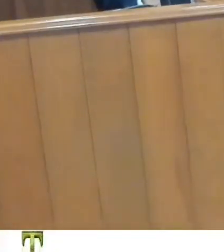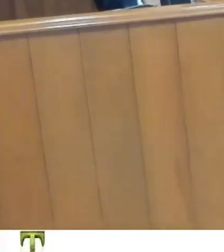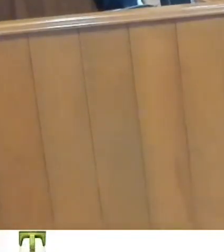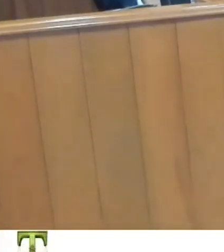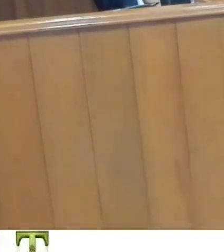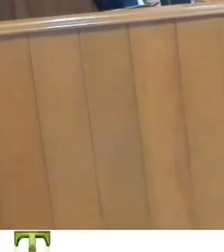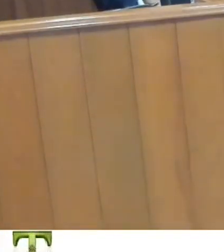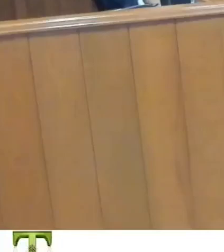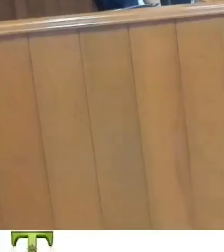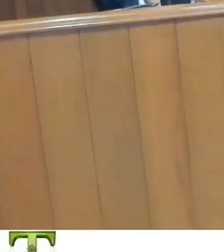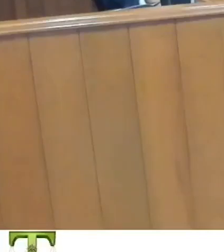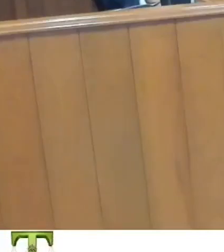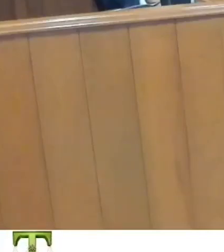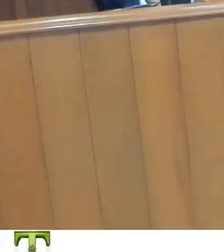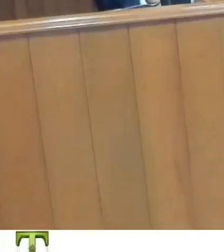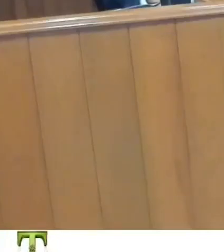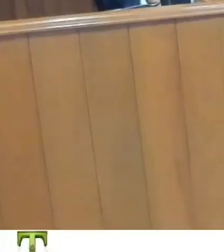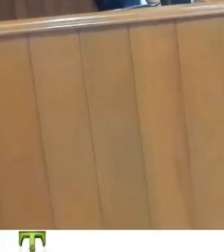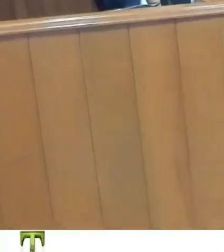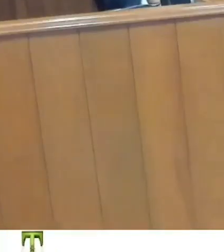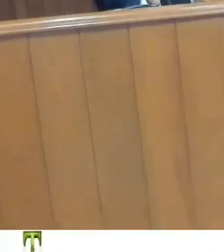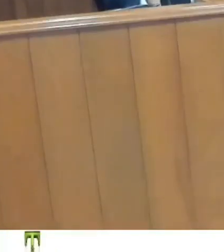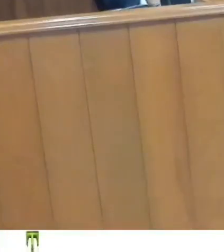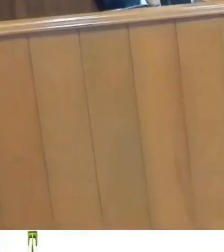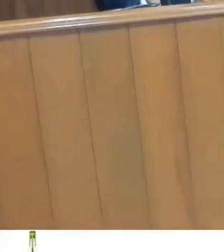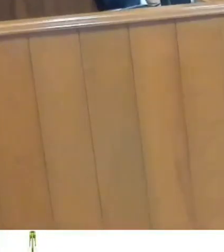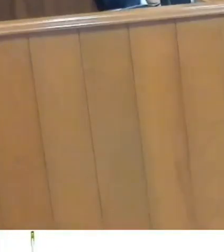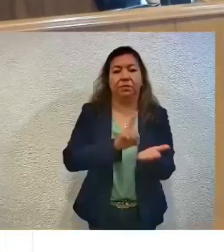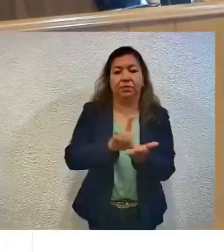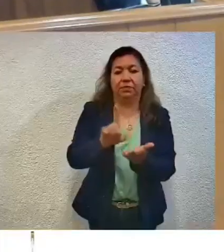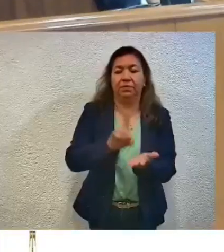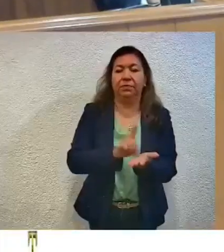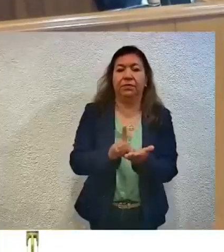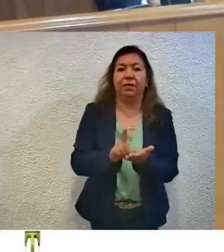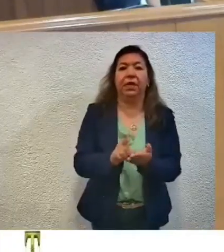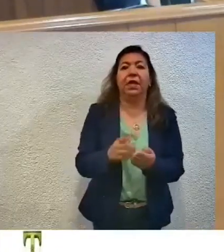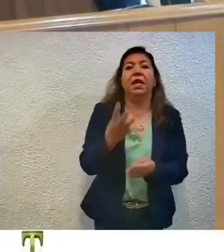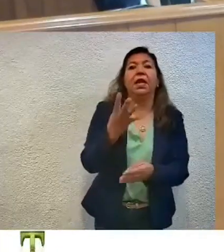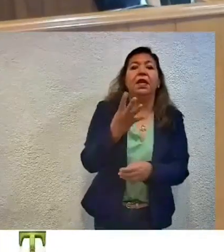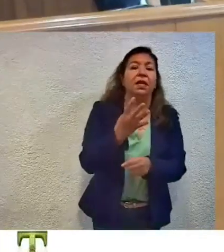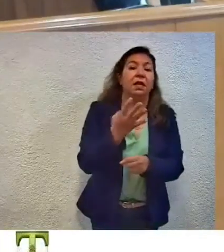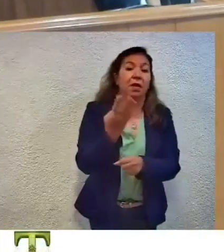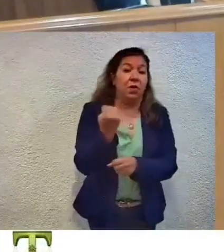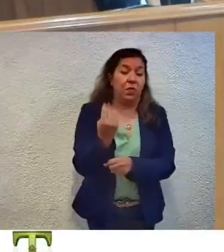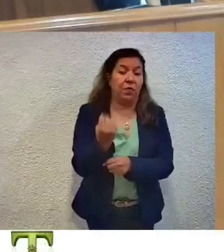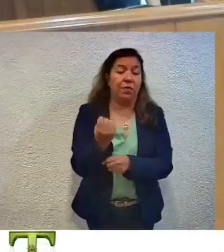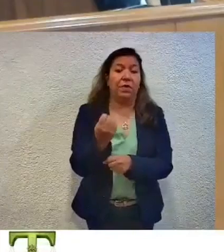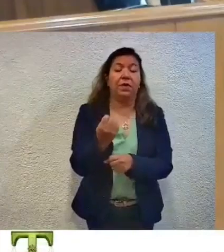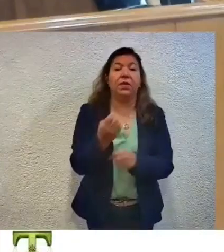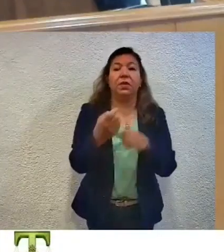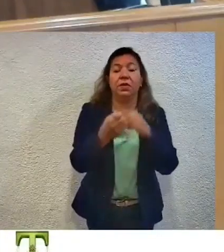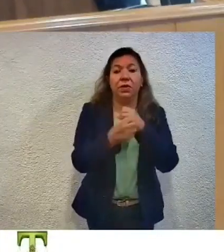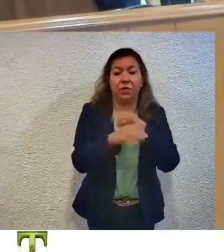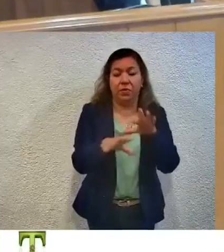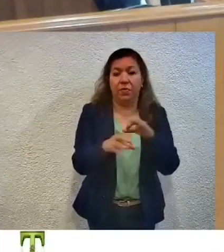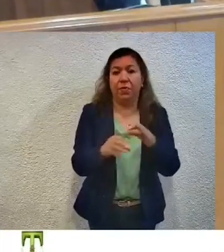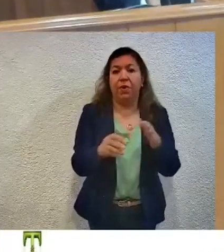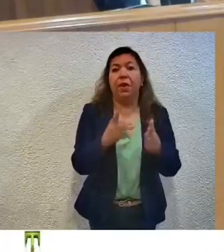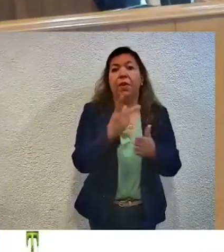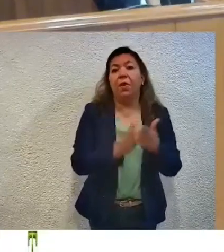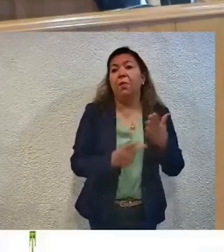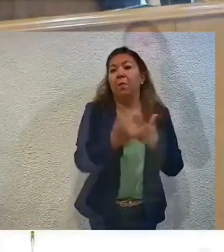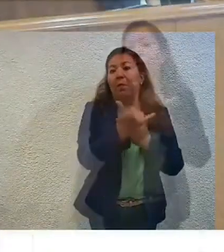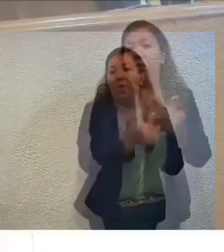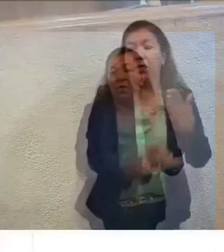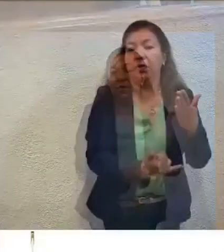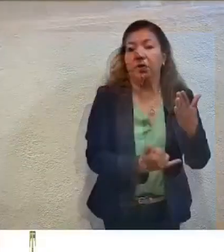a la conclusión de esta sesión y, en consecuencia, notificarla como en derecho corresponda. El noveno asunto listado para analizar y